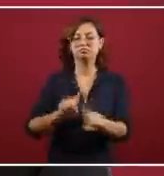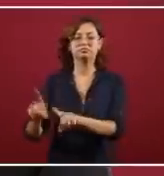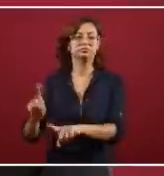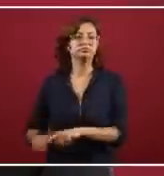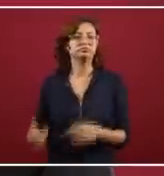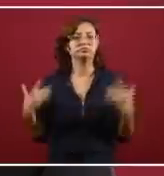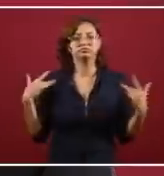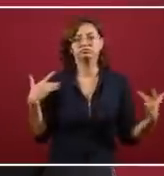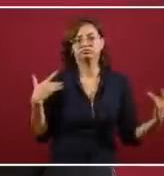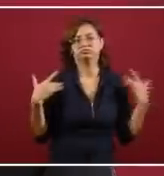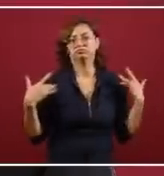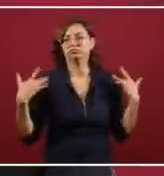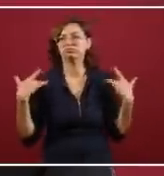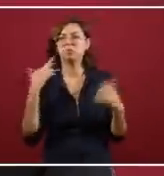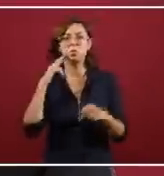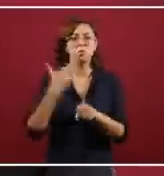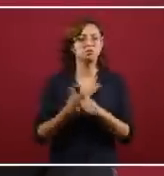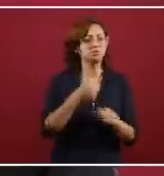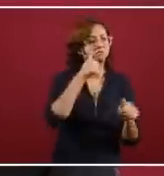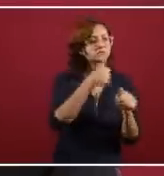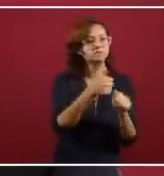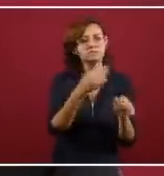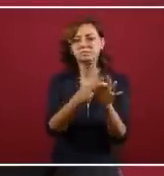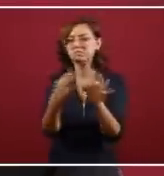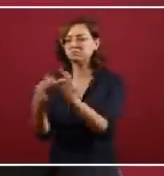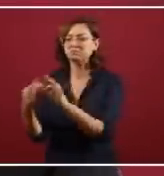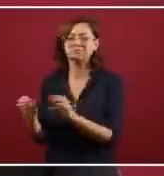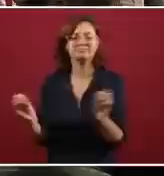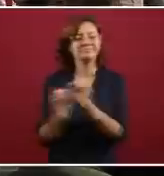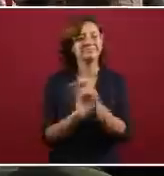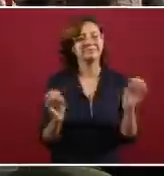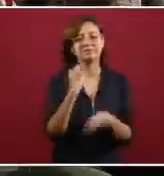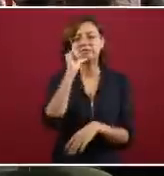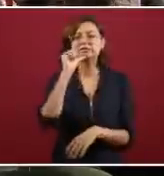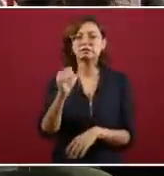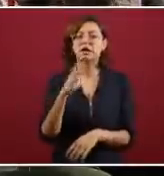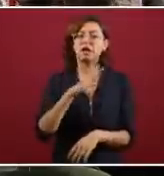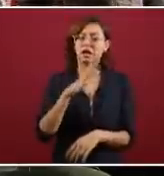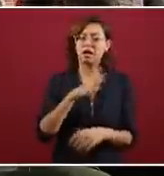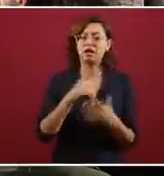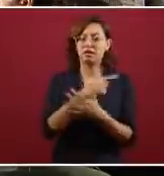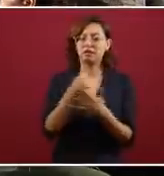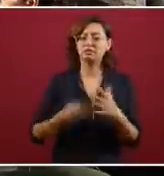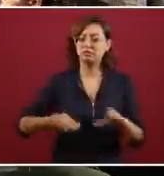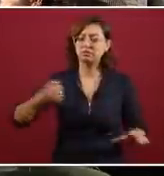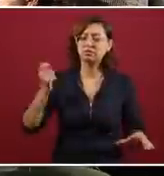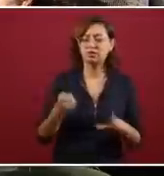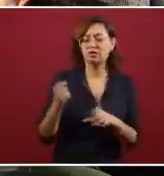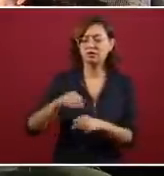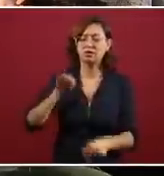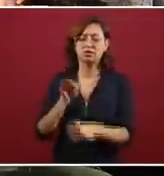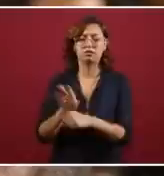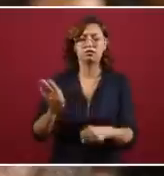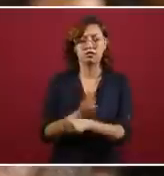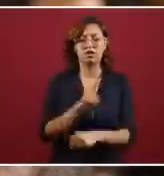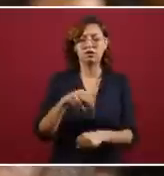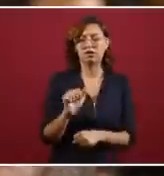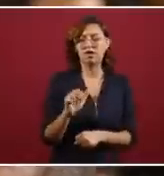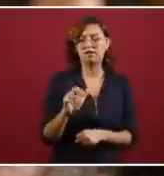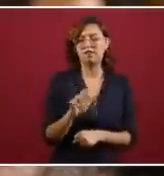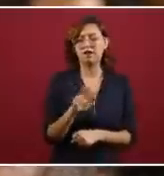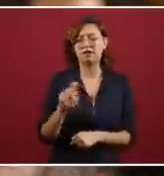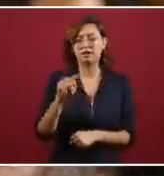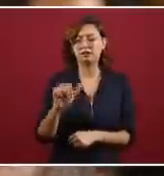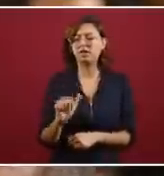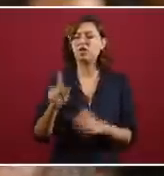responsabilidad de cumplir las diversas ejecutorías emitidas a favor de Navarrete Montes y reinstalarlo